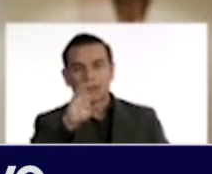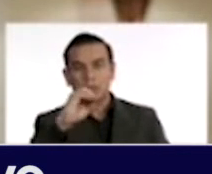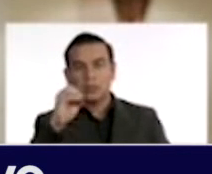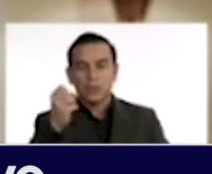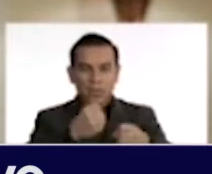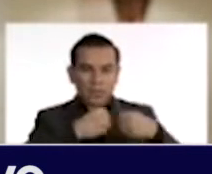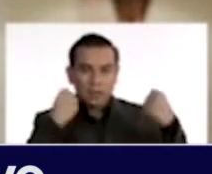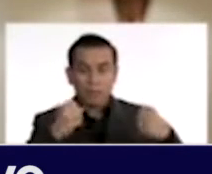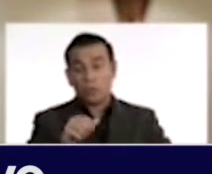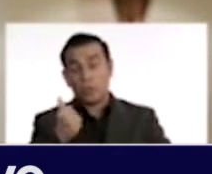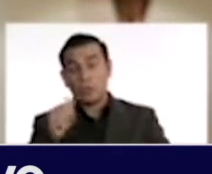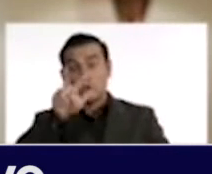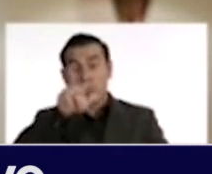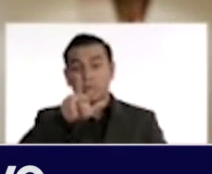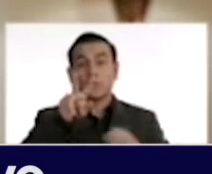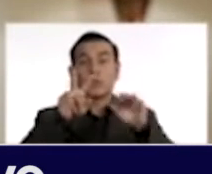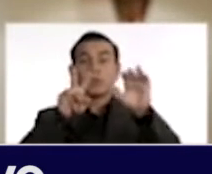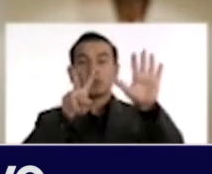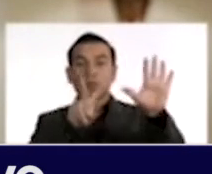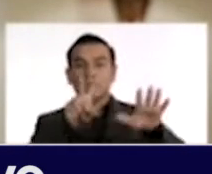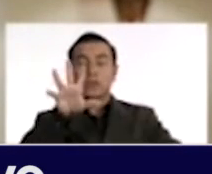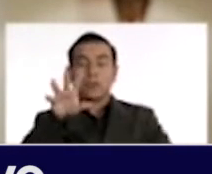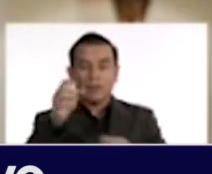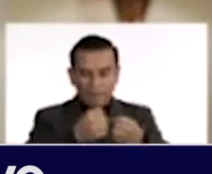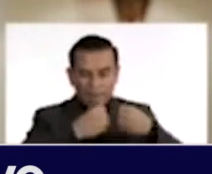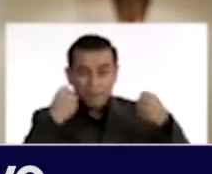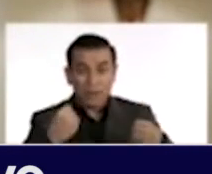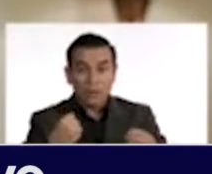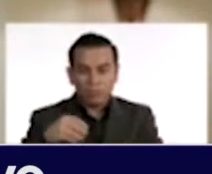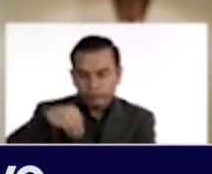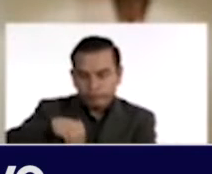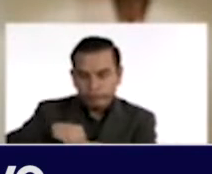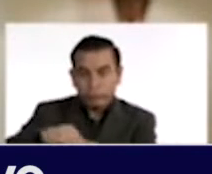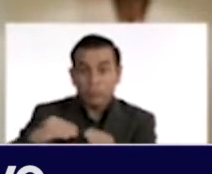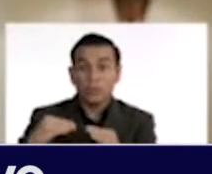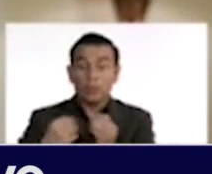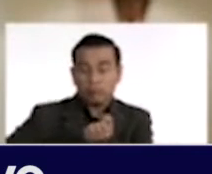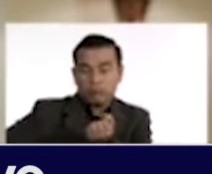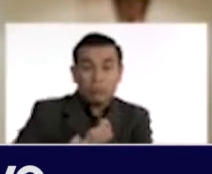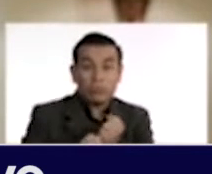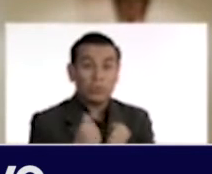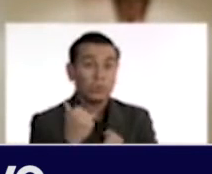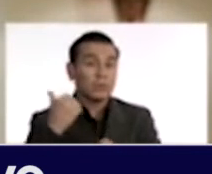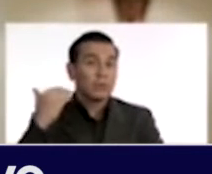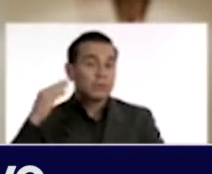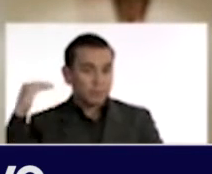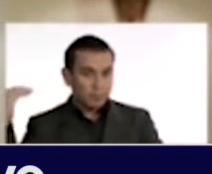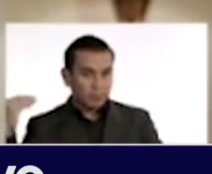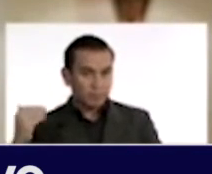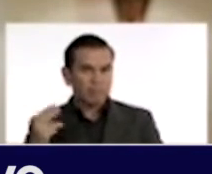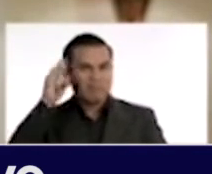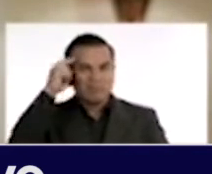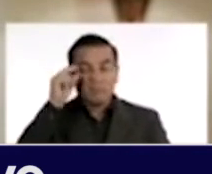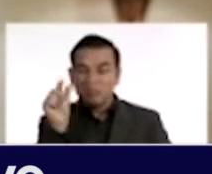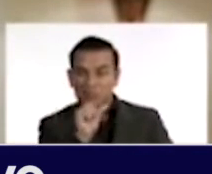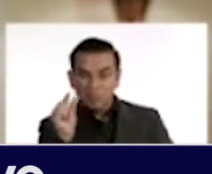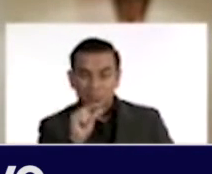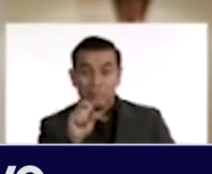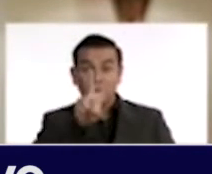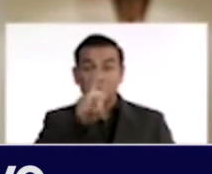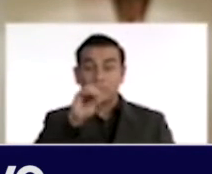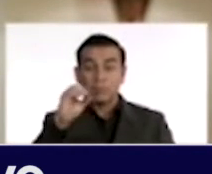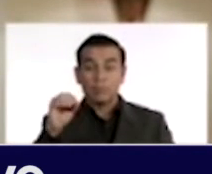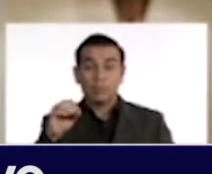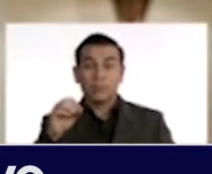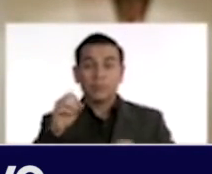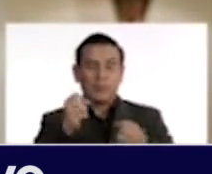200. Los otros 375 millones saldrán de ahorros presupuestarios y donaciones de países amigos. El préstamo que solicitaremos